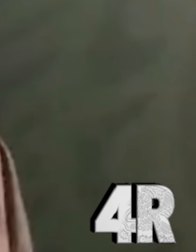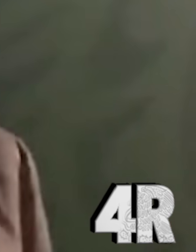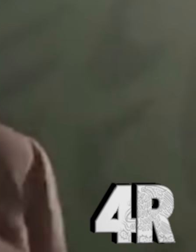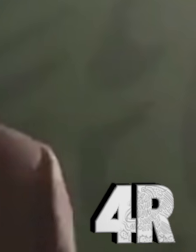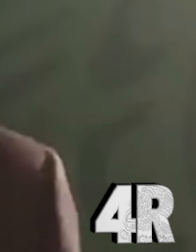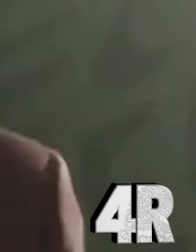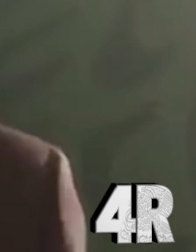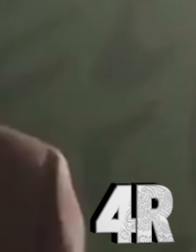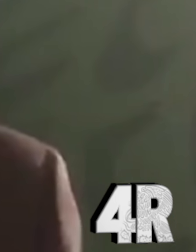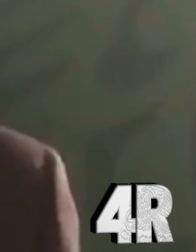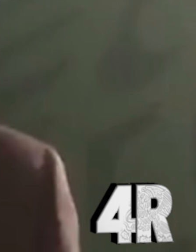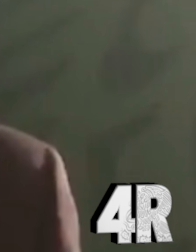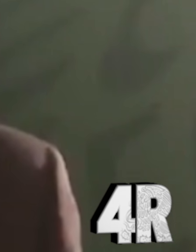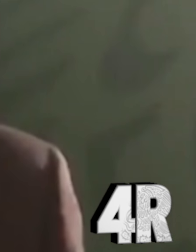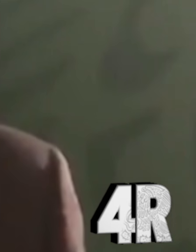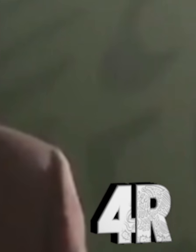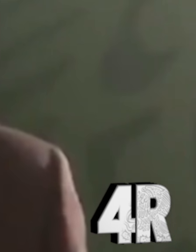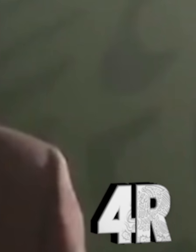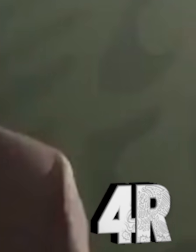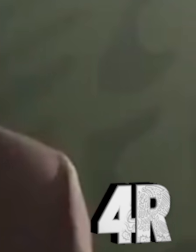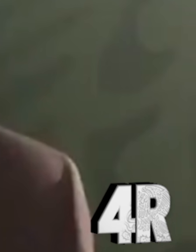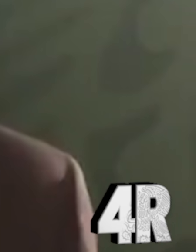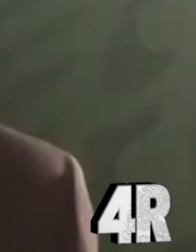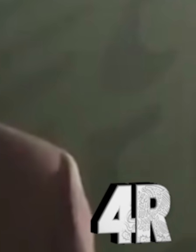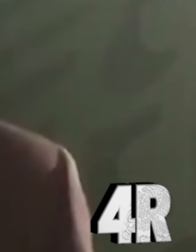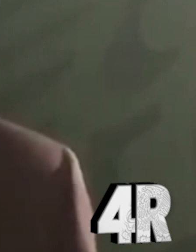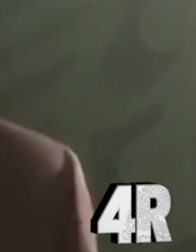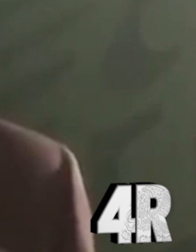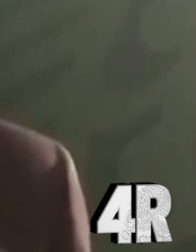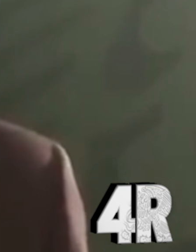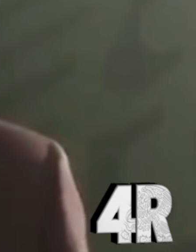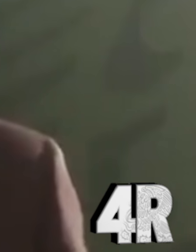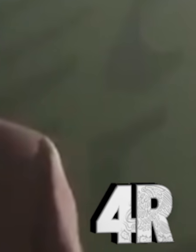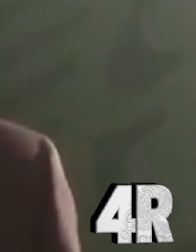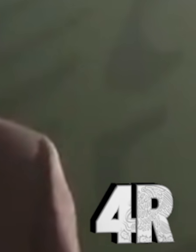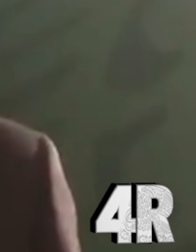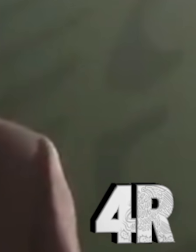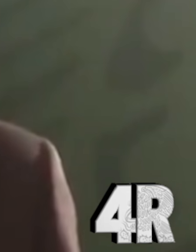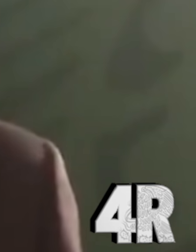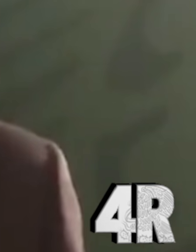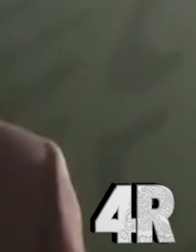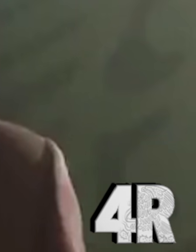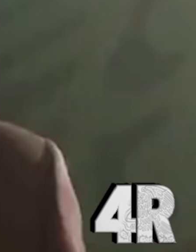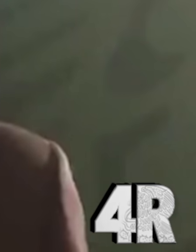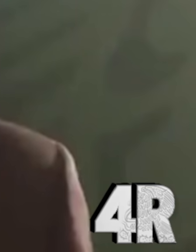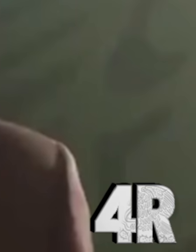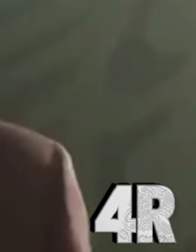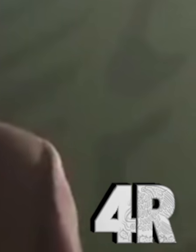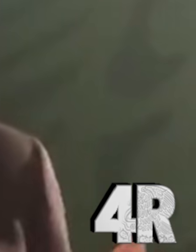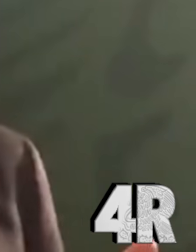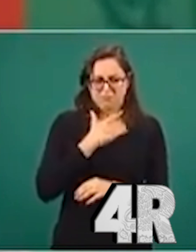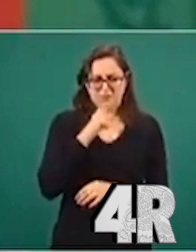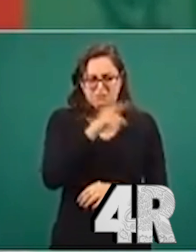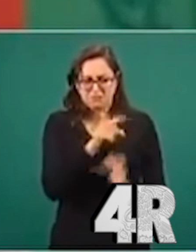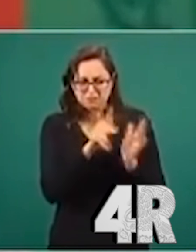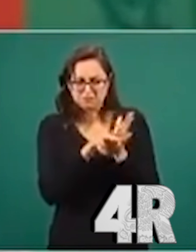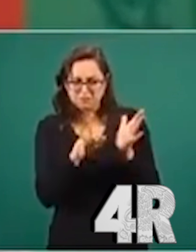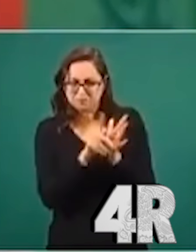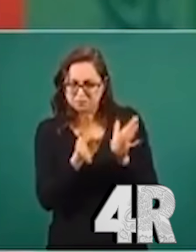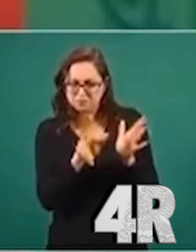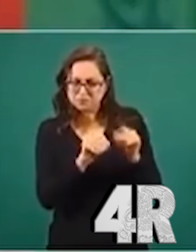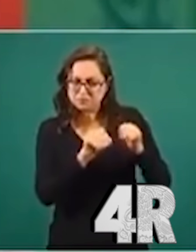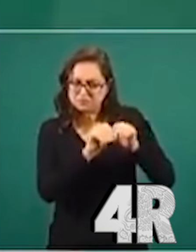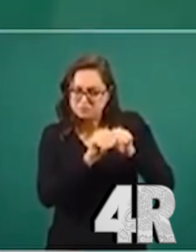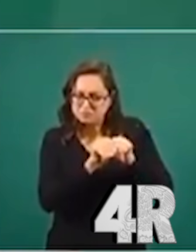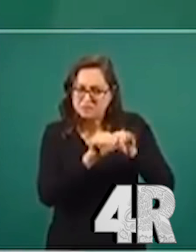no contentos con eso, la oposición lanzó a sus perros de pelea, a sus perros de ataque rabioso, para poder írsele a